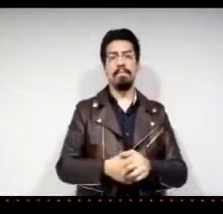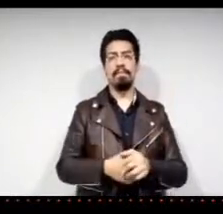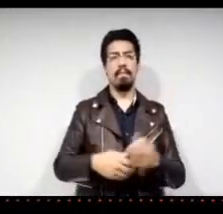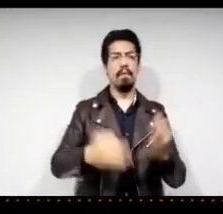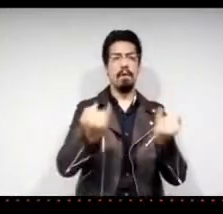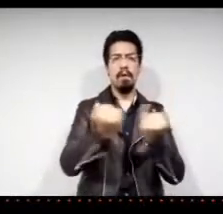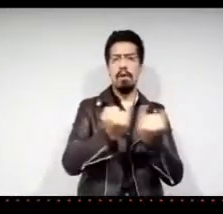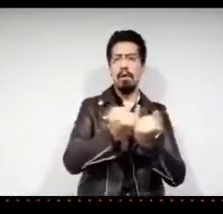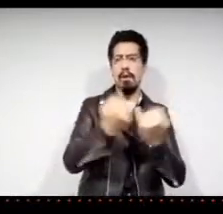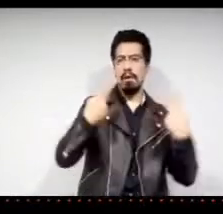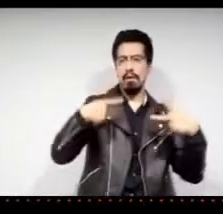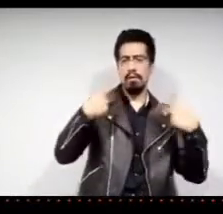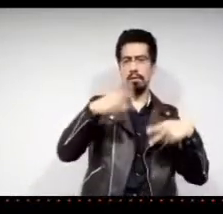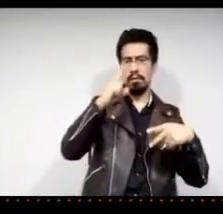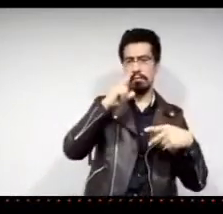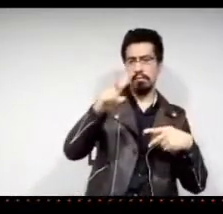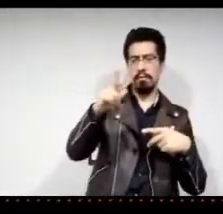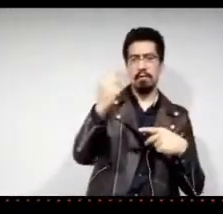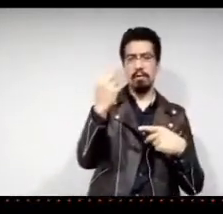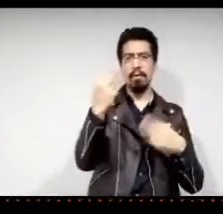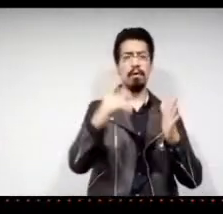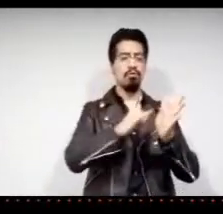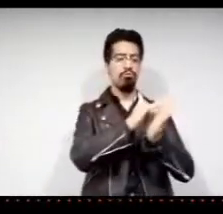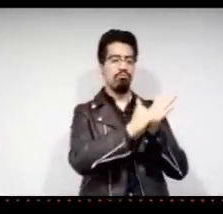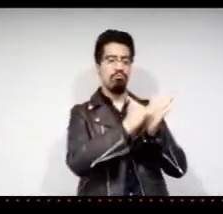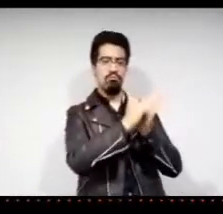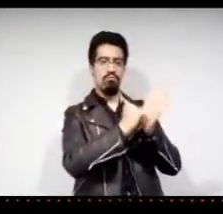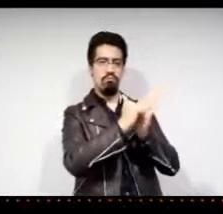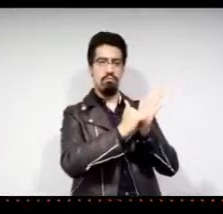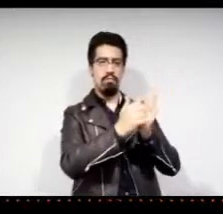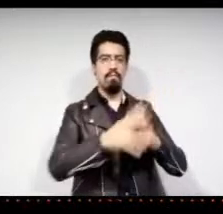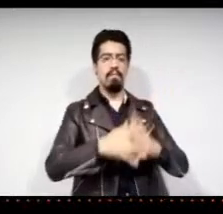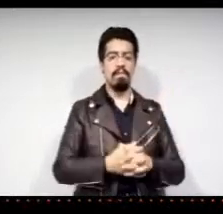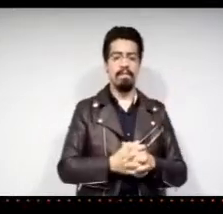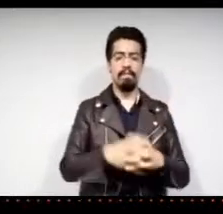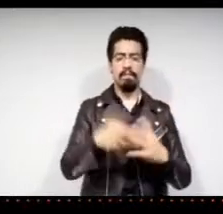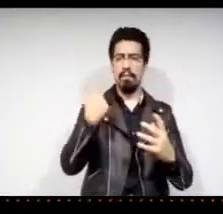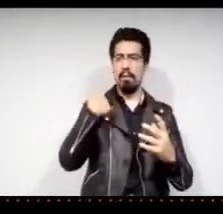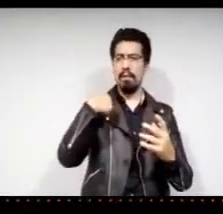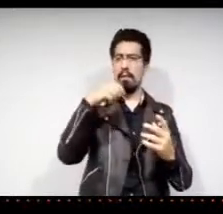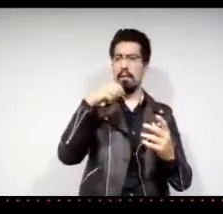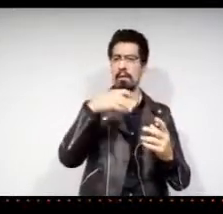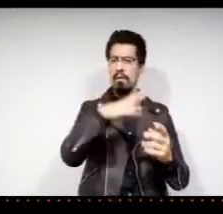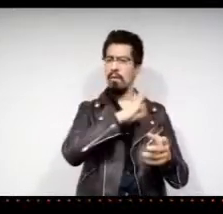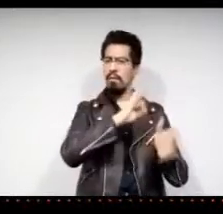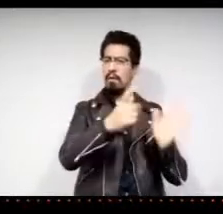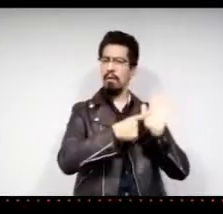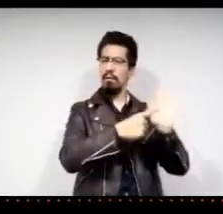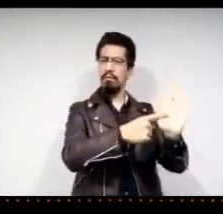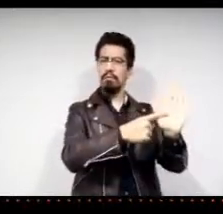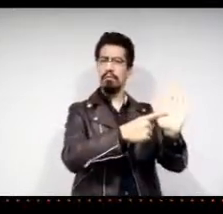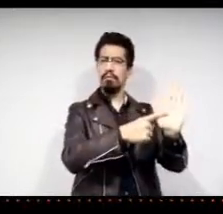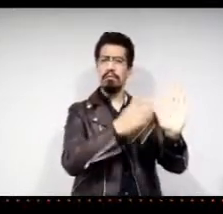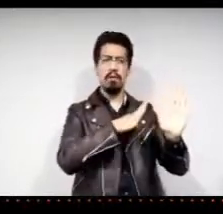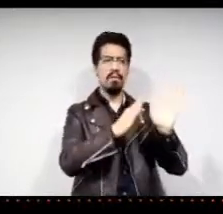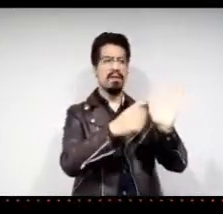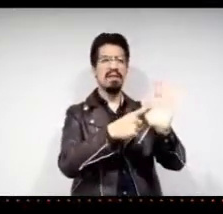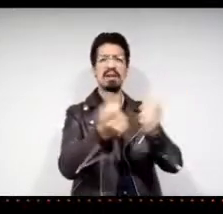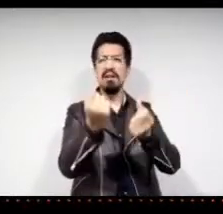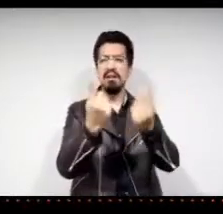por televisión. No tuve la precaución de preguntar si puedo presentar algunos slides o nada. ¿Lo puedo hacer o no? ¿Sí se